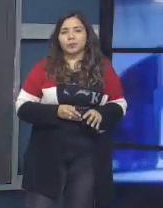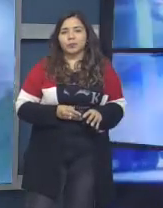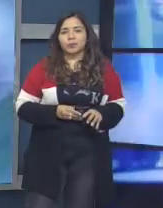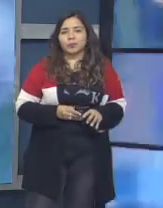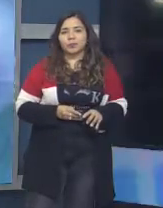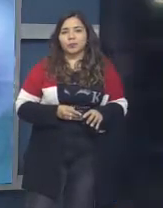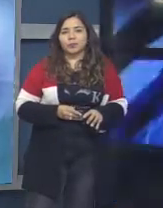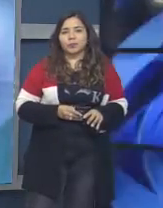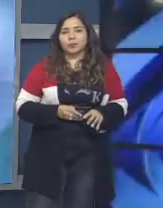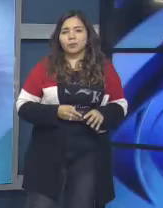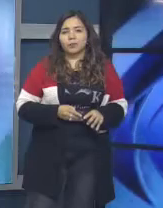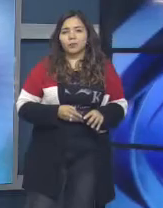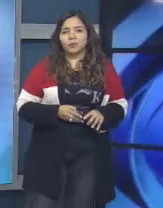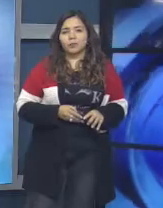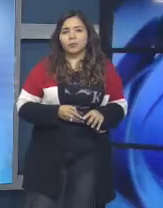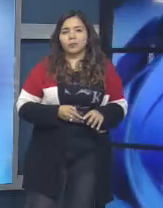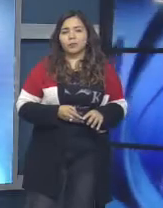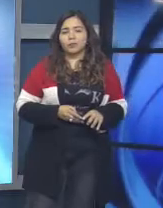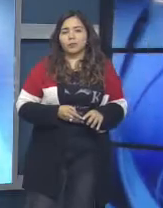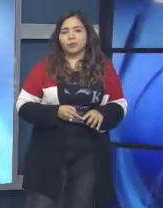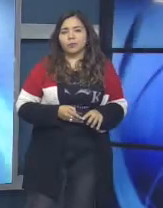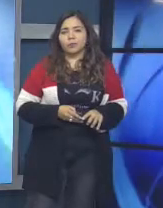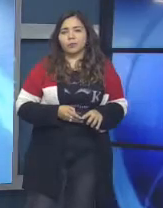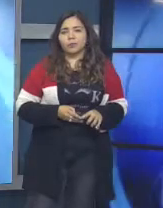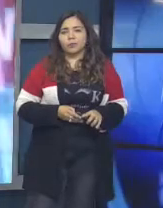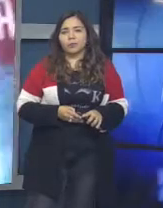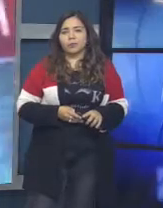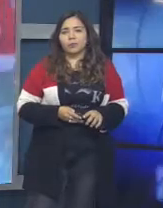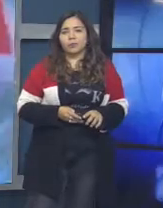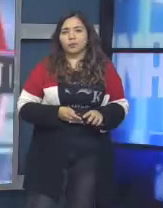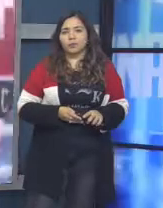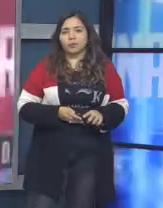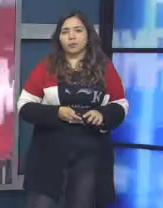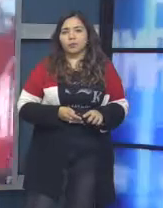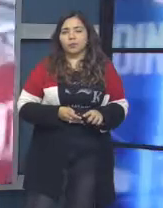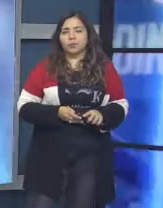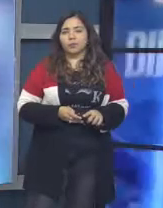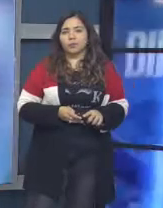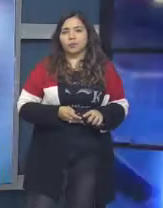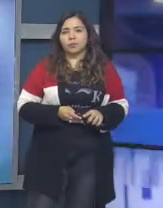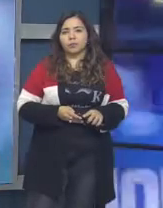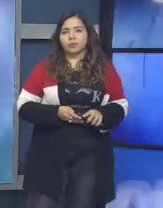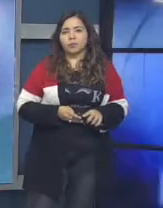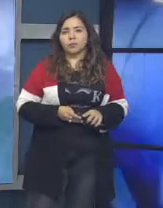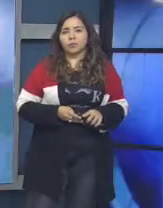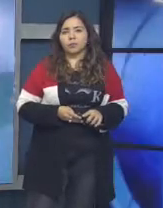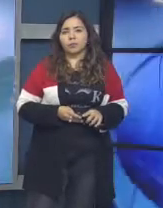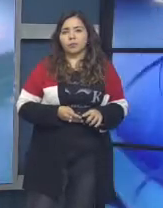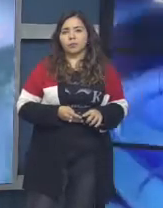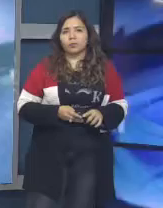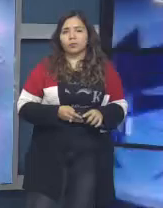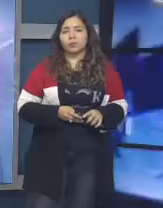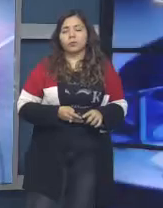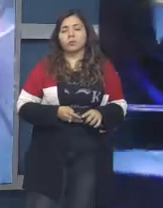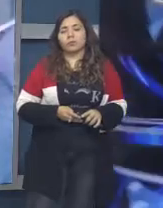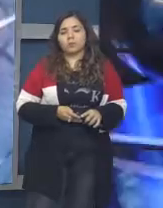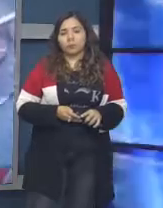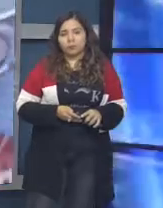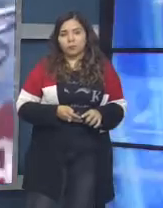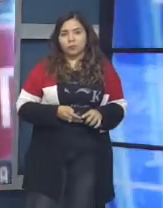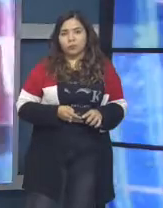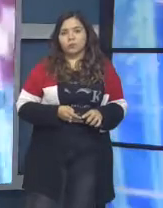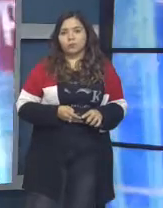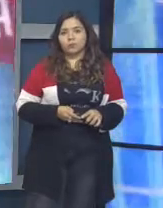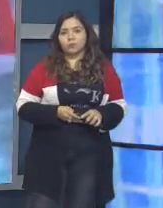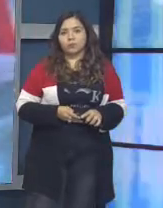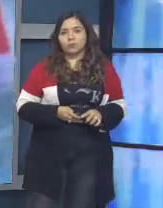que el empresariado, por ejemplo, no sabe si el hotel lo va a poder atender al 100%, al